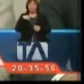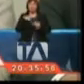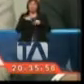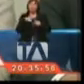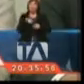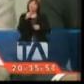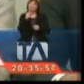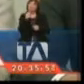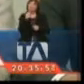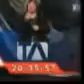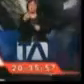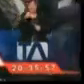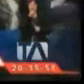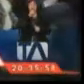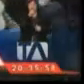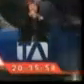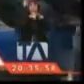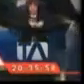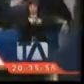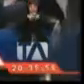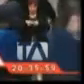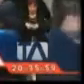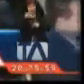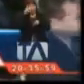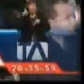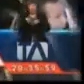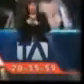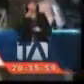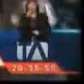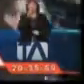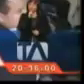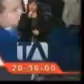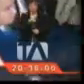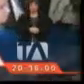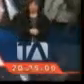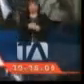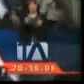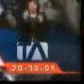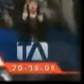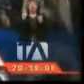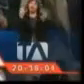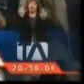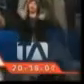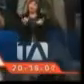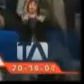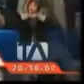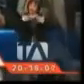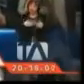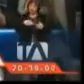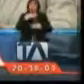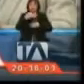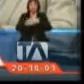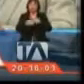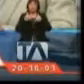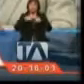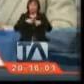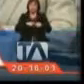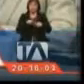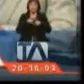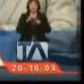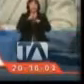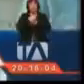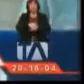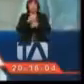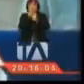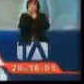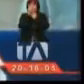Llegar a acuerdos es el reto. Como ellos mismos dicen, hasta ahora se ha avanzado en el qué. Luego le plantearán al presidente